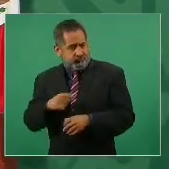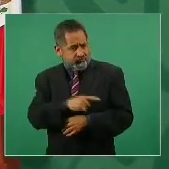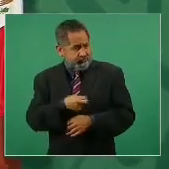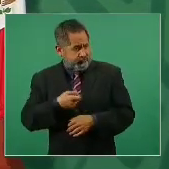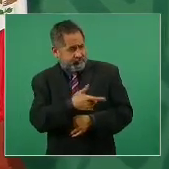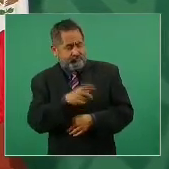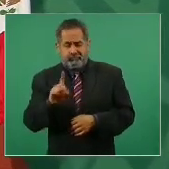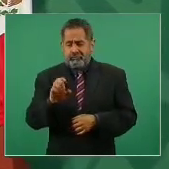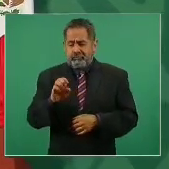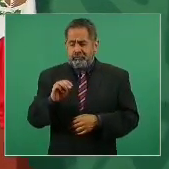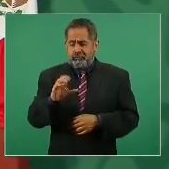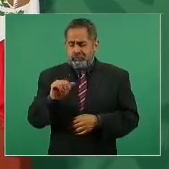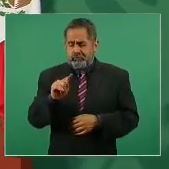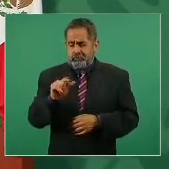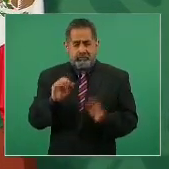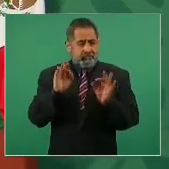Yo digo no.